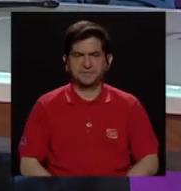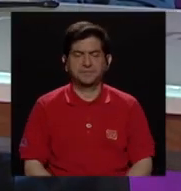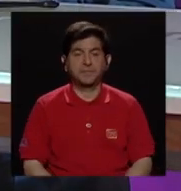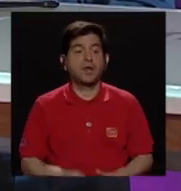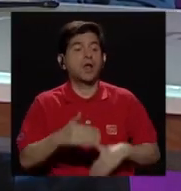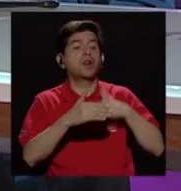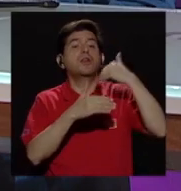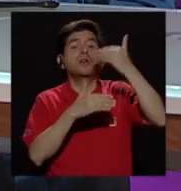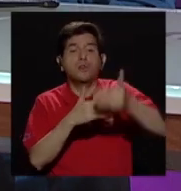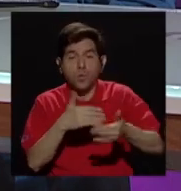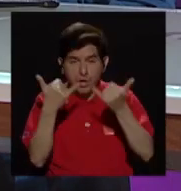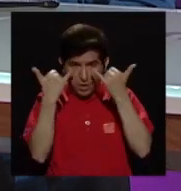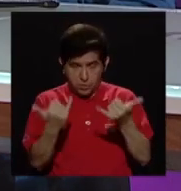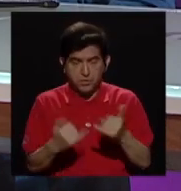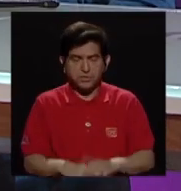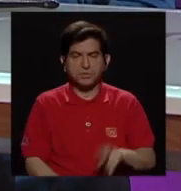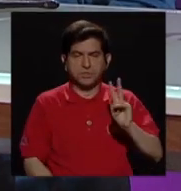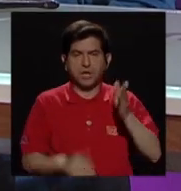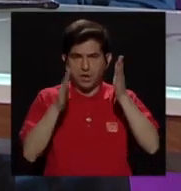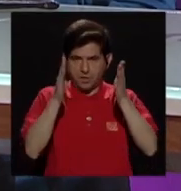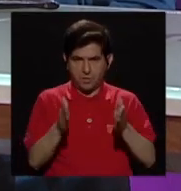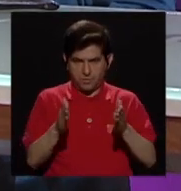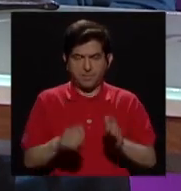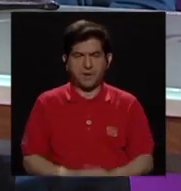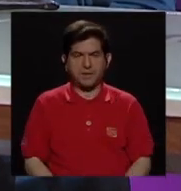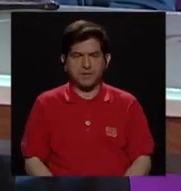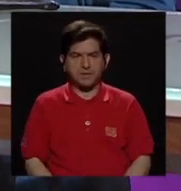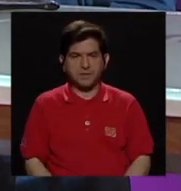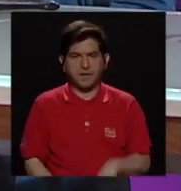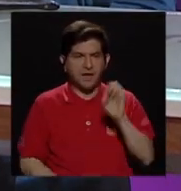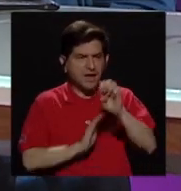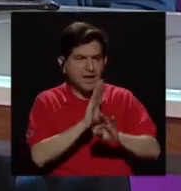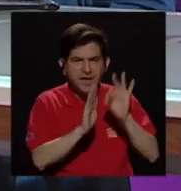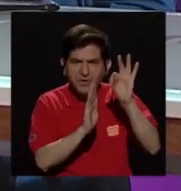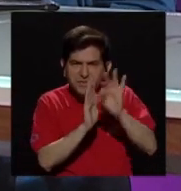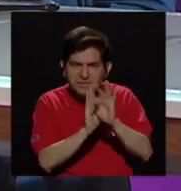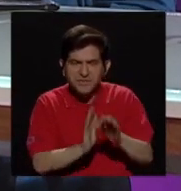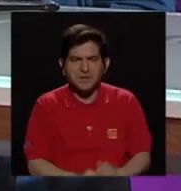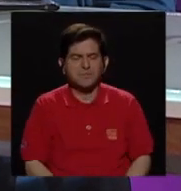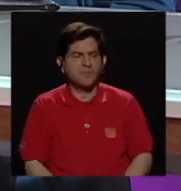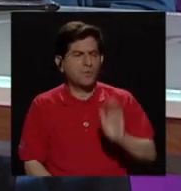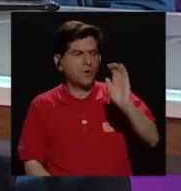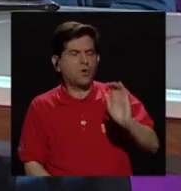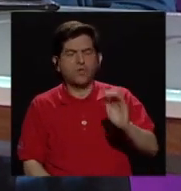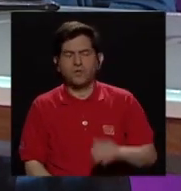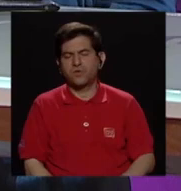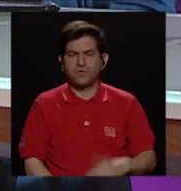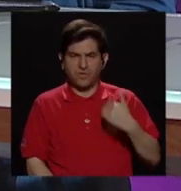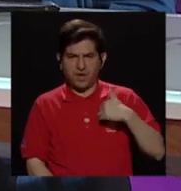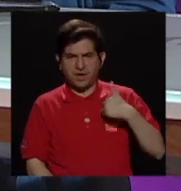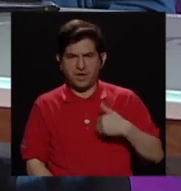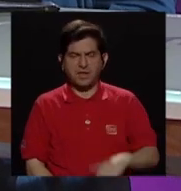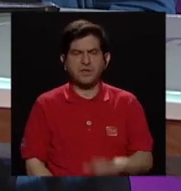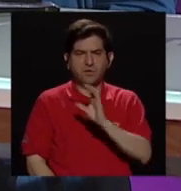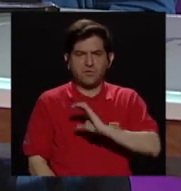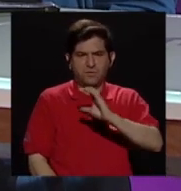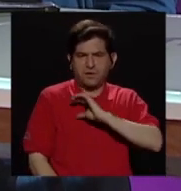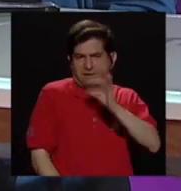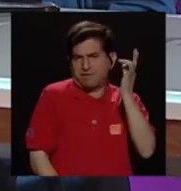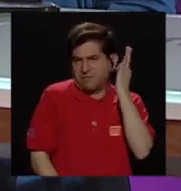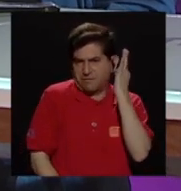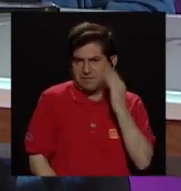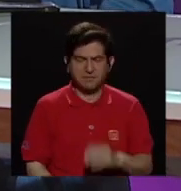Ya luego tuvimos un compañero, que es este estereotipo de chiquito afeminado, ¿verdad? Que se